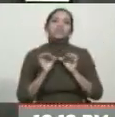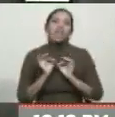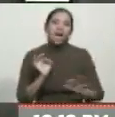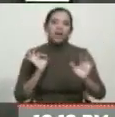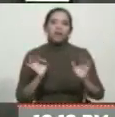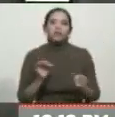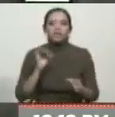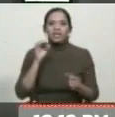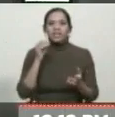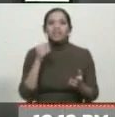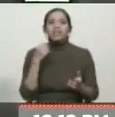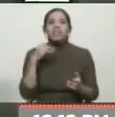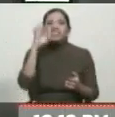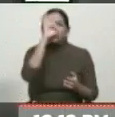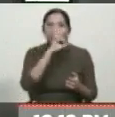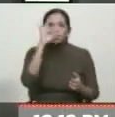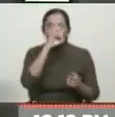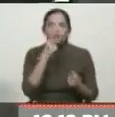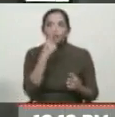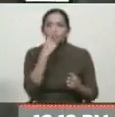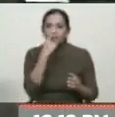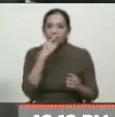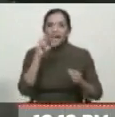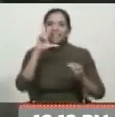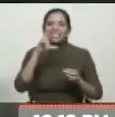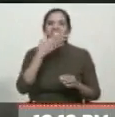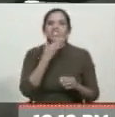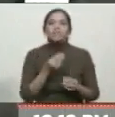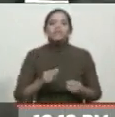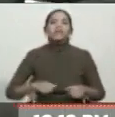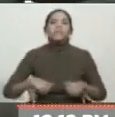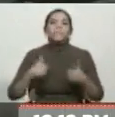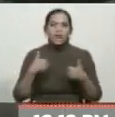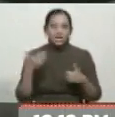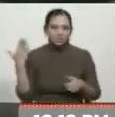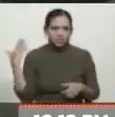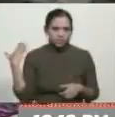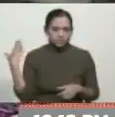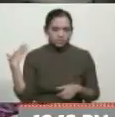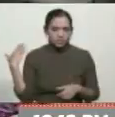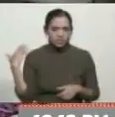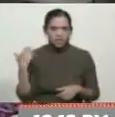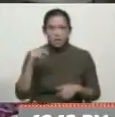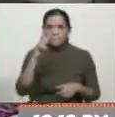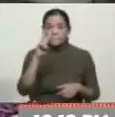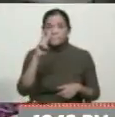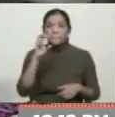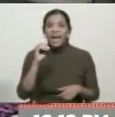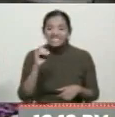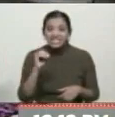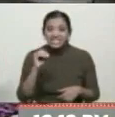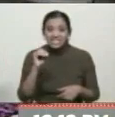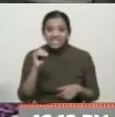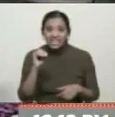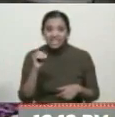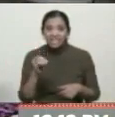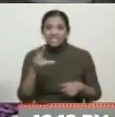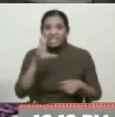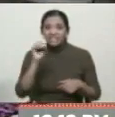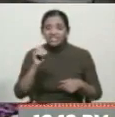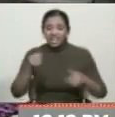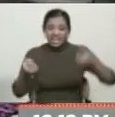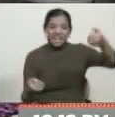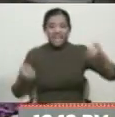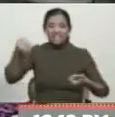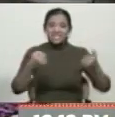hace 3 diciembre atrás. ¿De verdad? Eran como 20 camiones, 20, 30 camiones, gandolas de perniles. ¿Ustedes